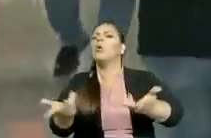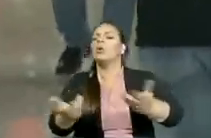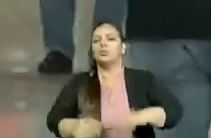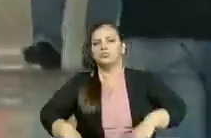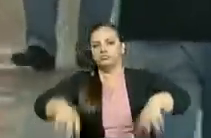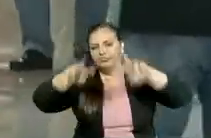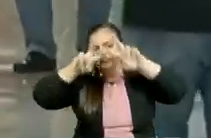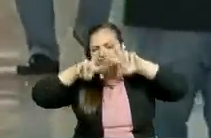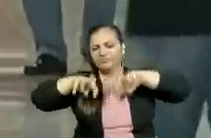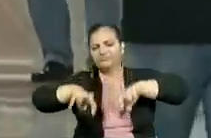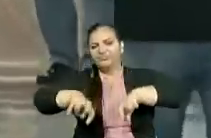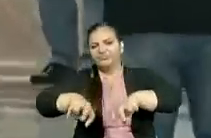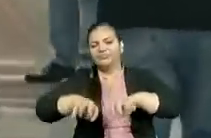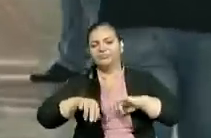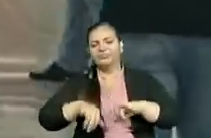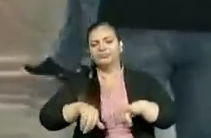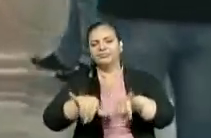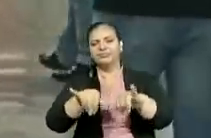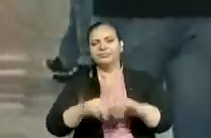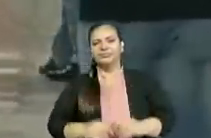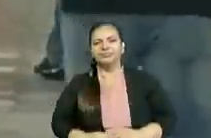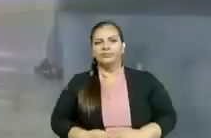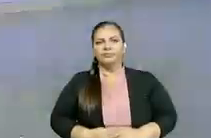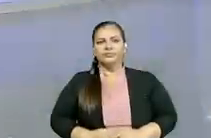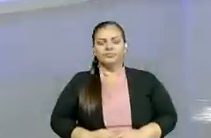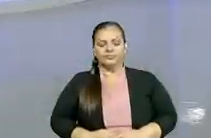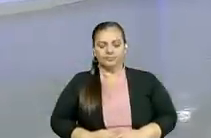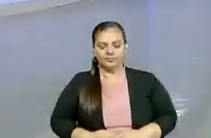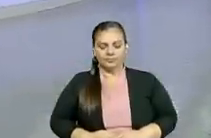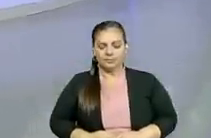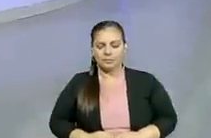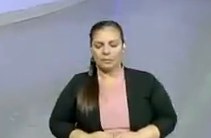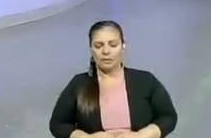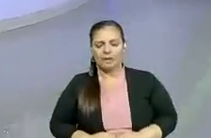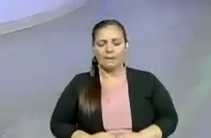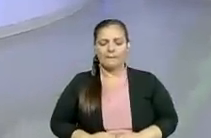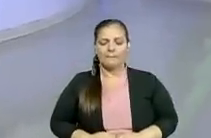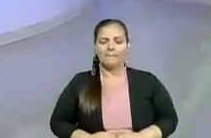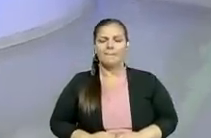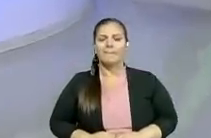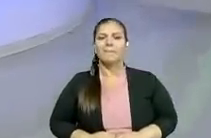su compañero de acciones delictivas, informó Adriana Peralta.